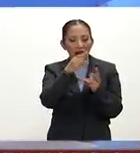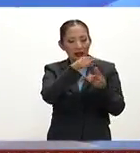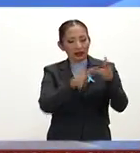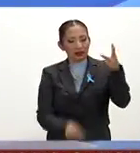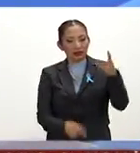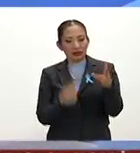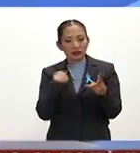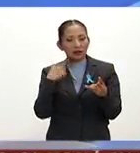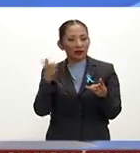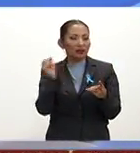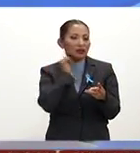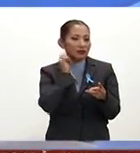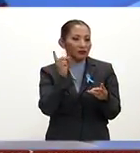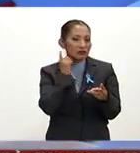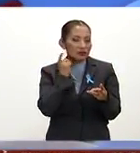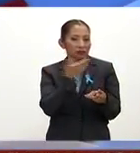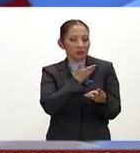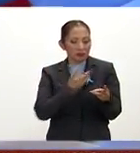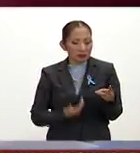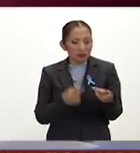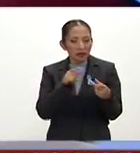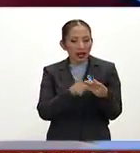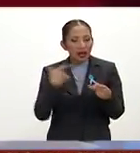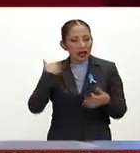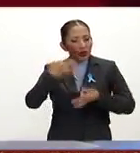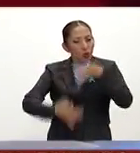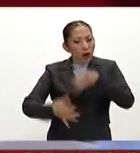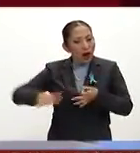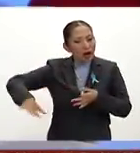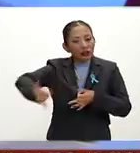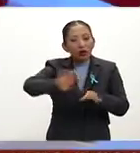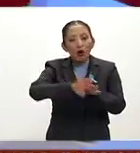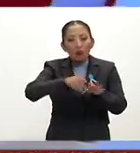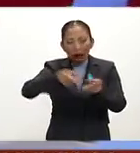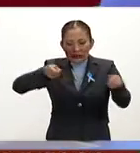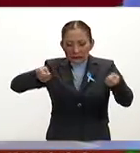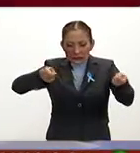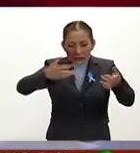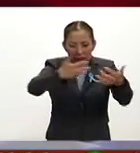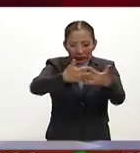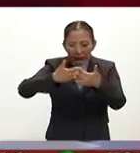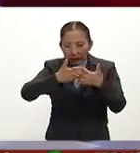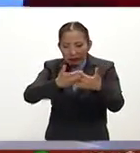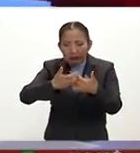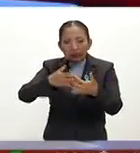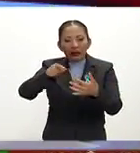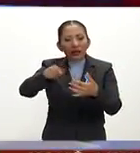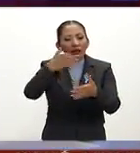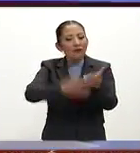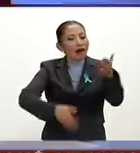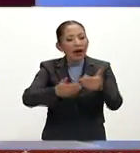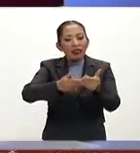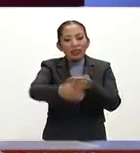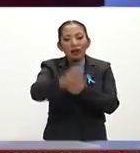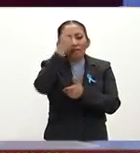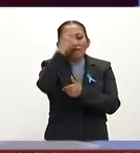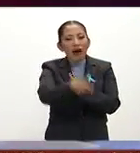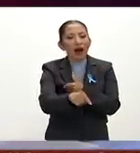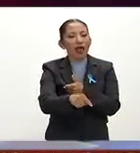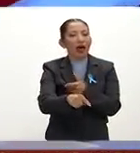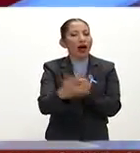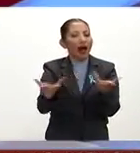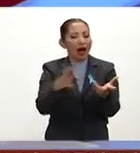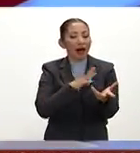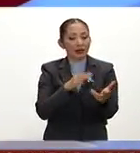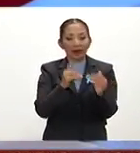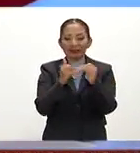poderes, legislativo, ejecutivo y judicial? ¿Cómo se están coordinando y qué es lo que hace falta para que